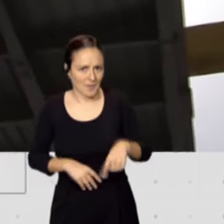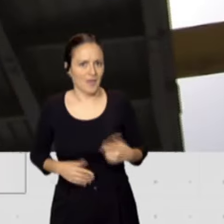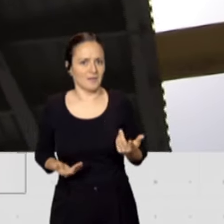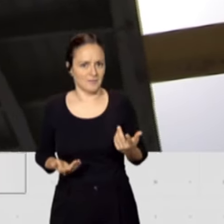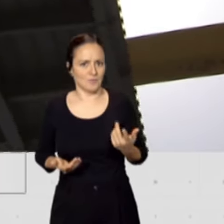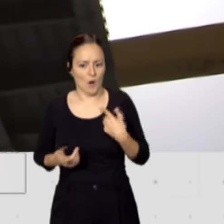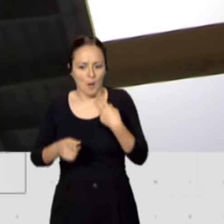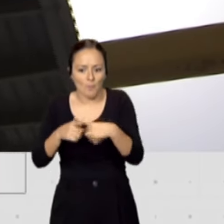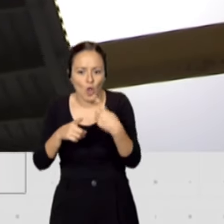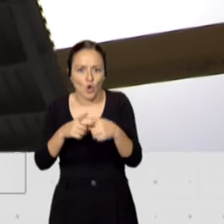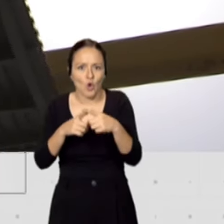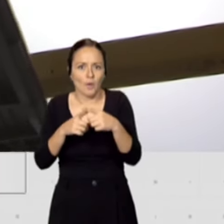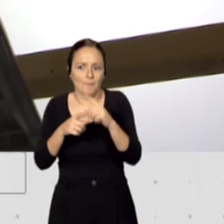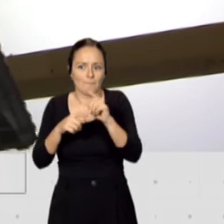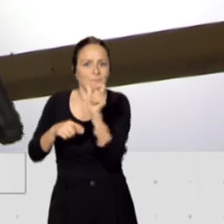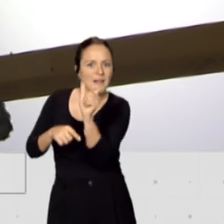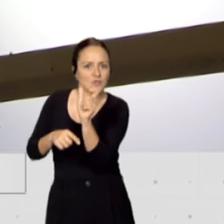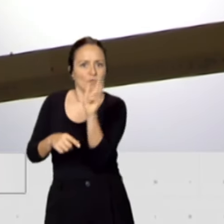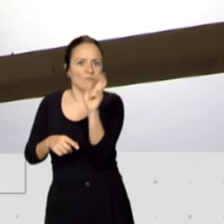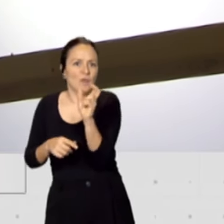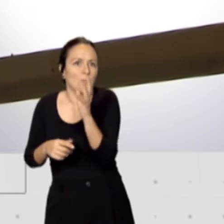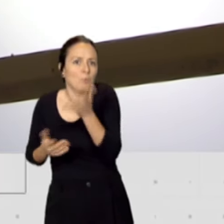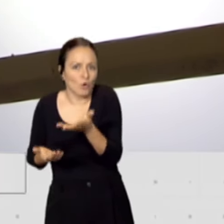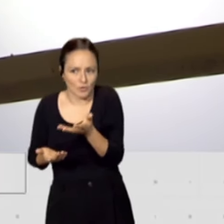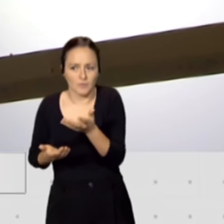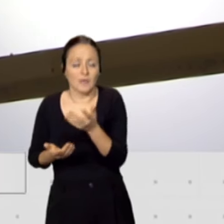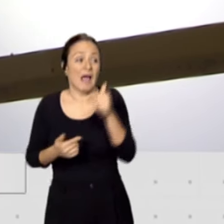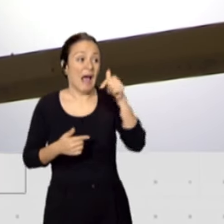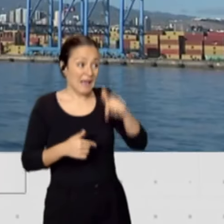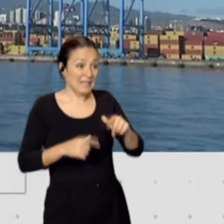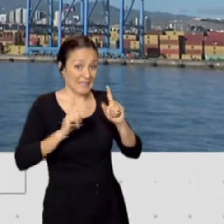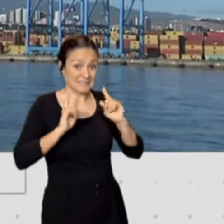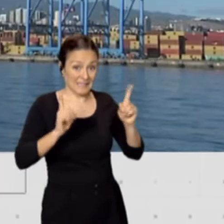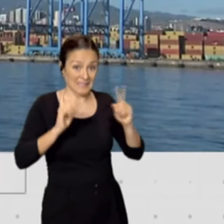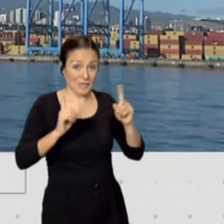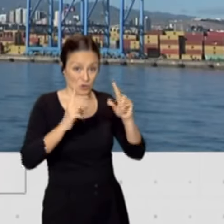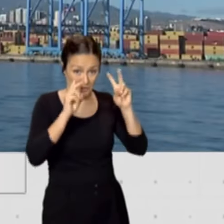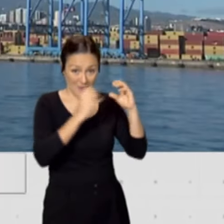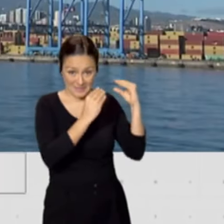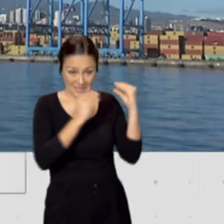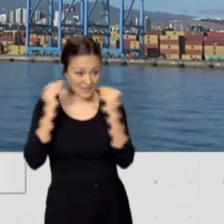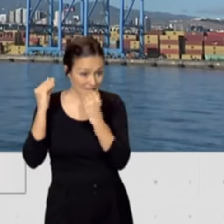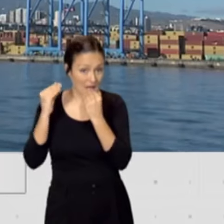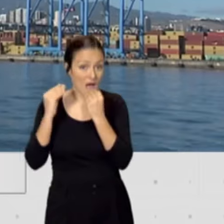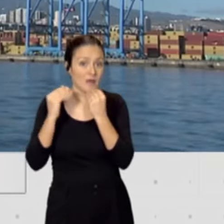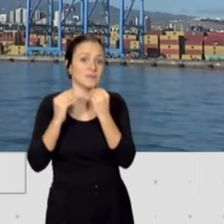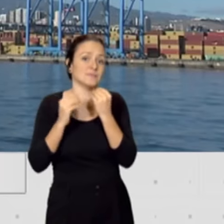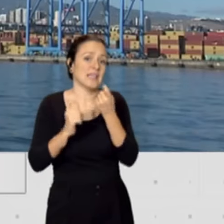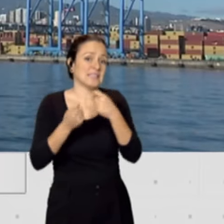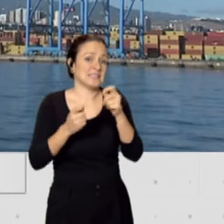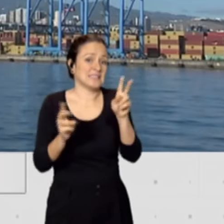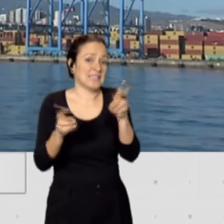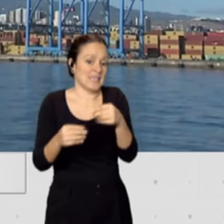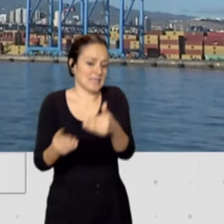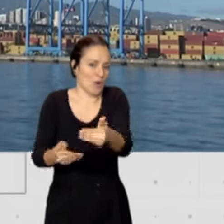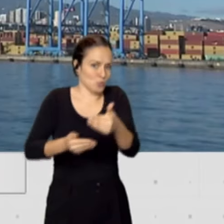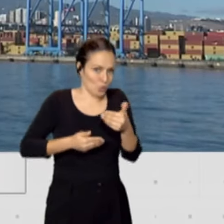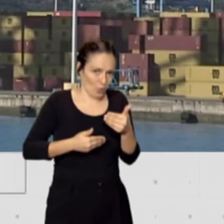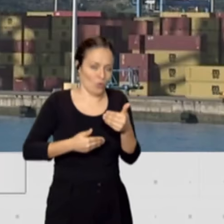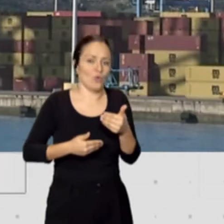se le han aplicado en este caso de la sandía se logró paralizar incautarse de una eh parte de de esa fruta de la